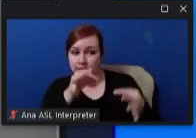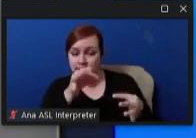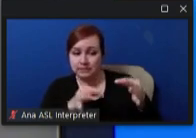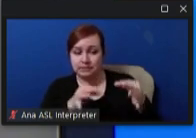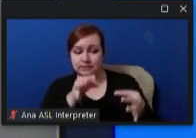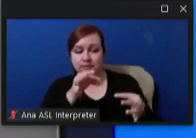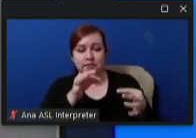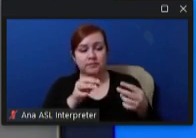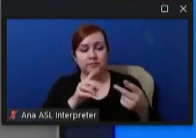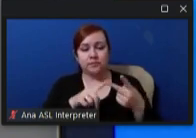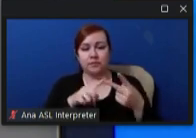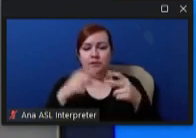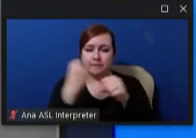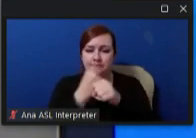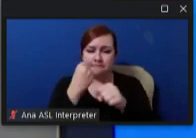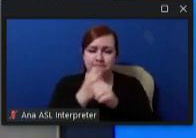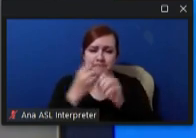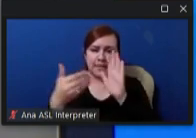de lucha contra la violencia